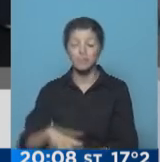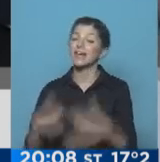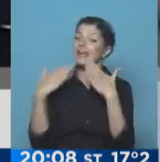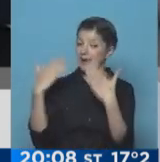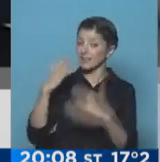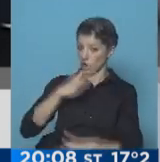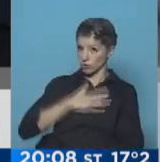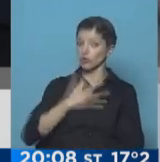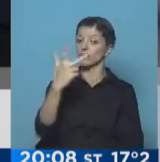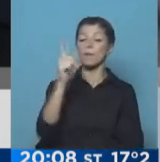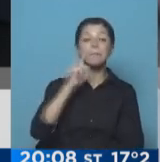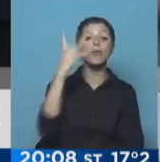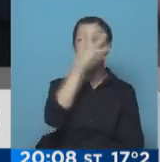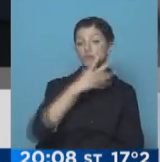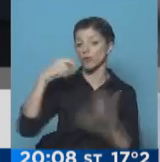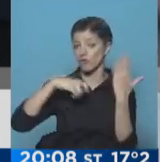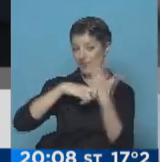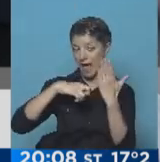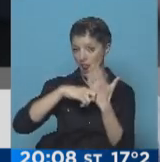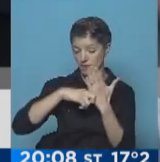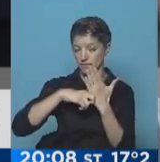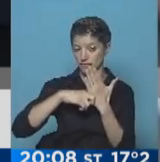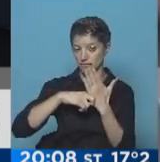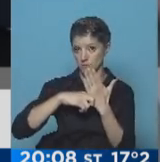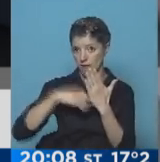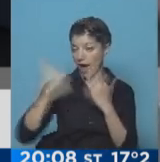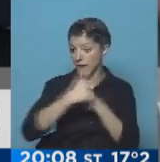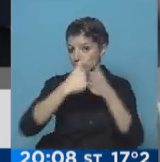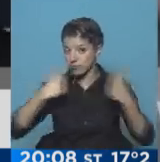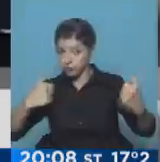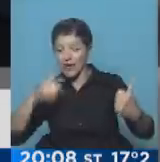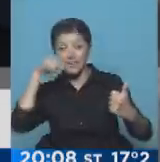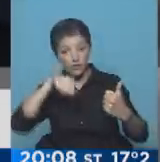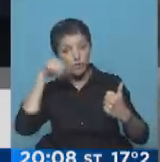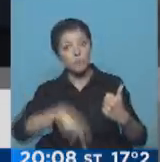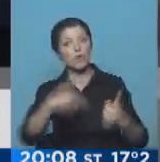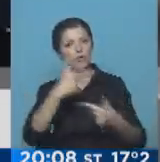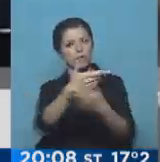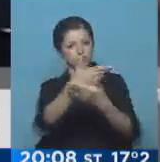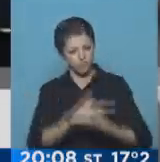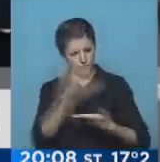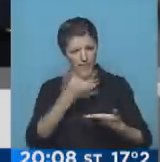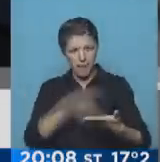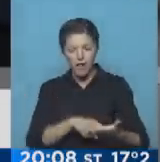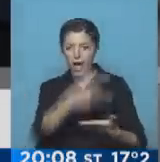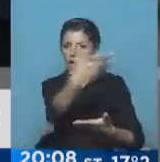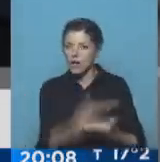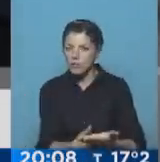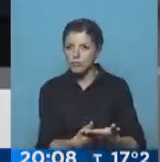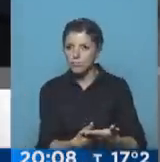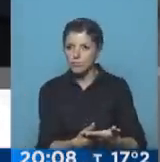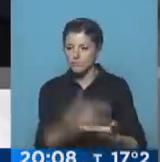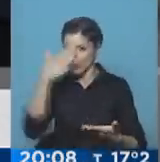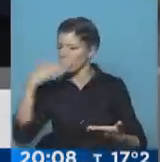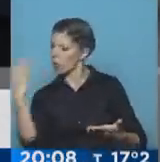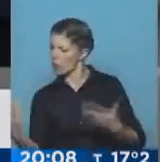los 3.400 fiscales, o la mayoría de los fiscales, son nuestros fiscales los que nos traen las planillas originales de las mesas, que cuando uno